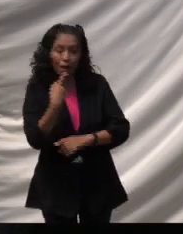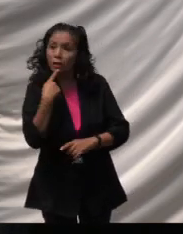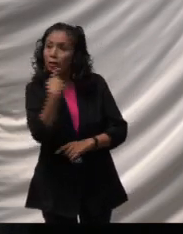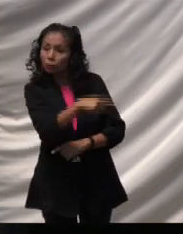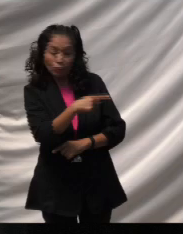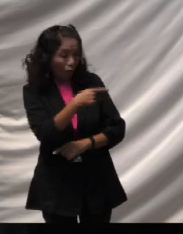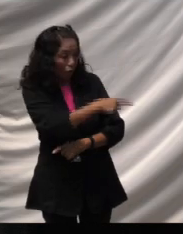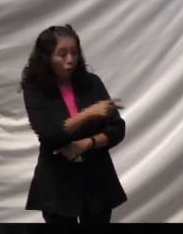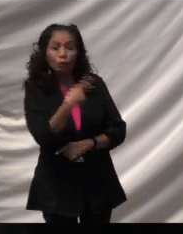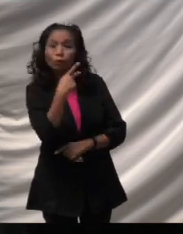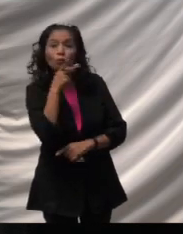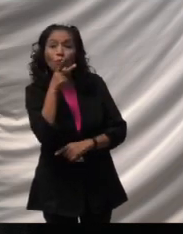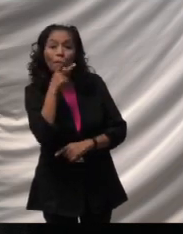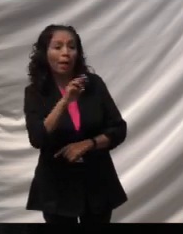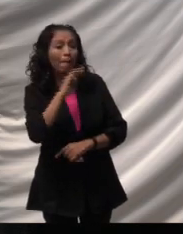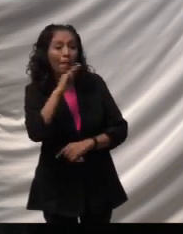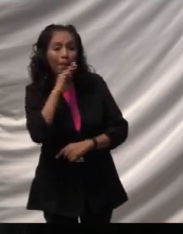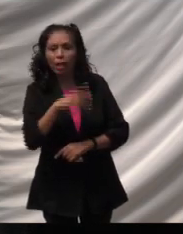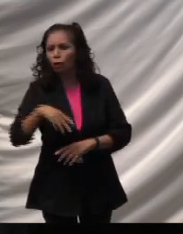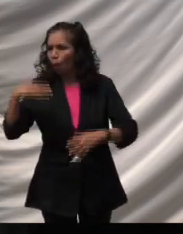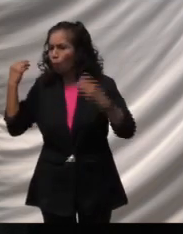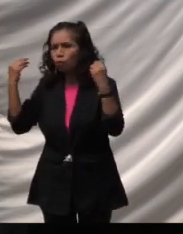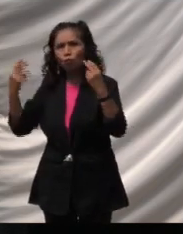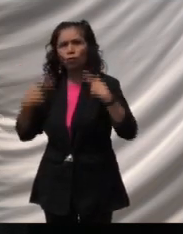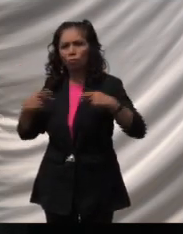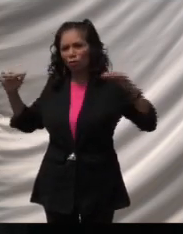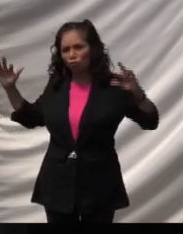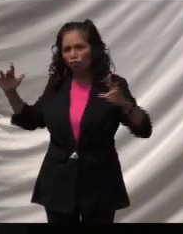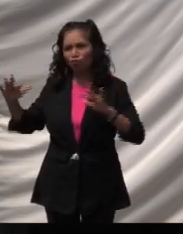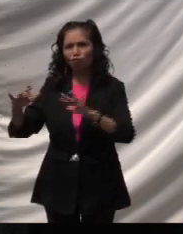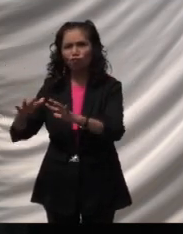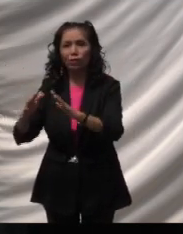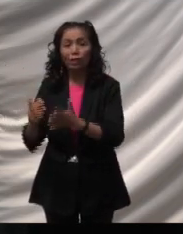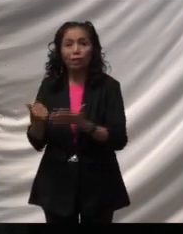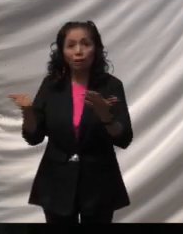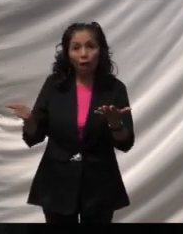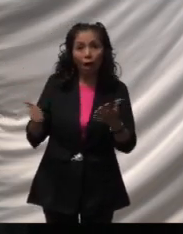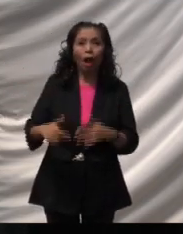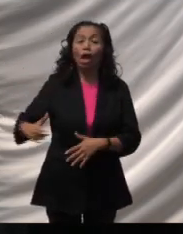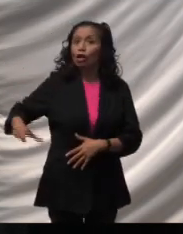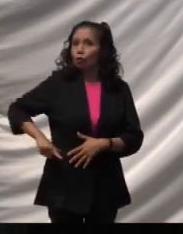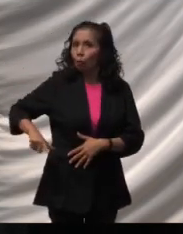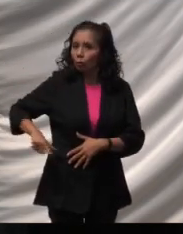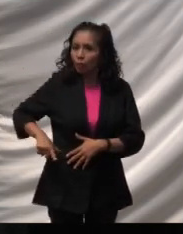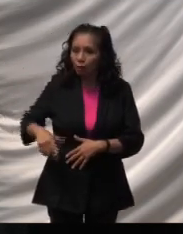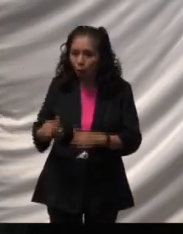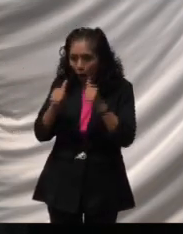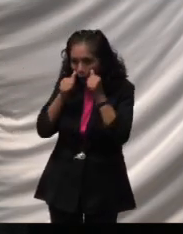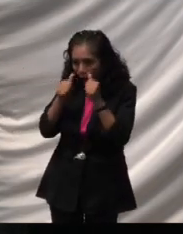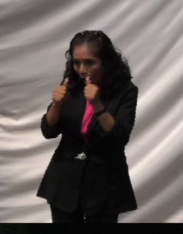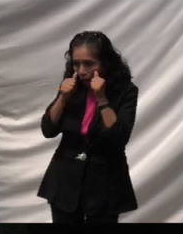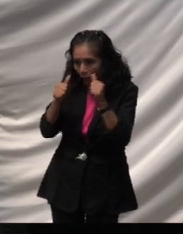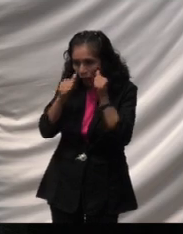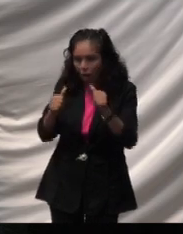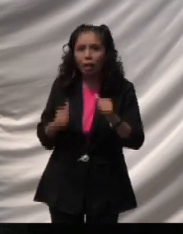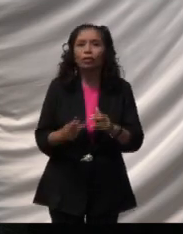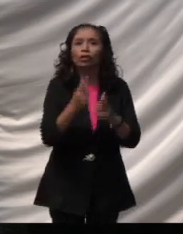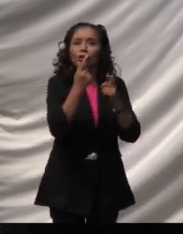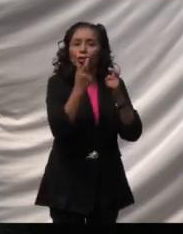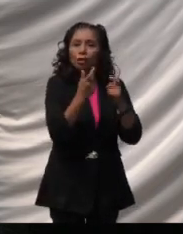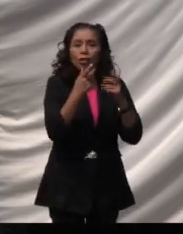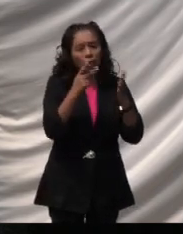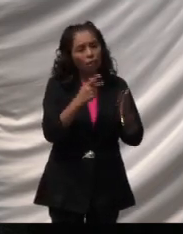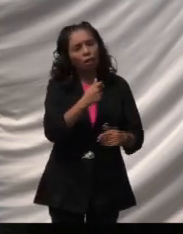hijos y logró que muchas personas se unieran a él. Finalmente, todo fue escuchado por el gobierno y se redujo la pobreza, aumentó